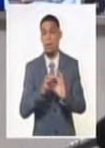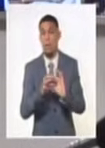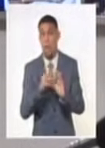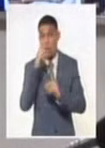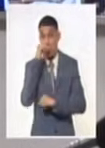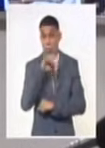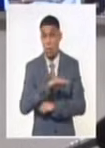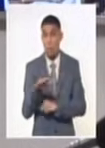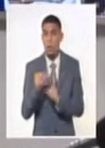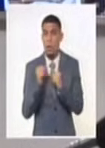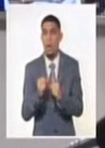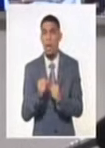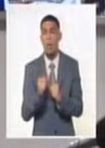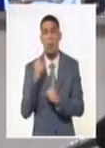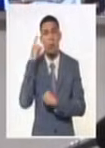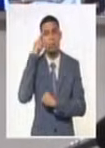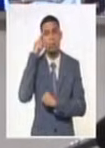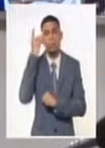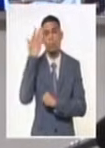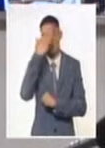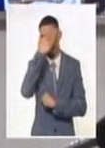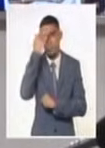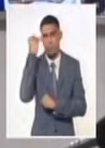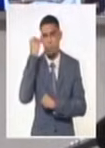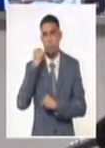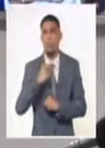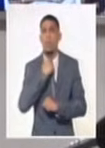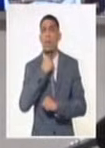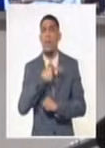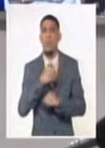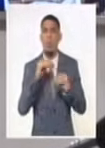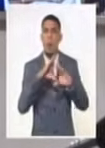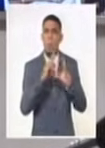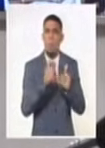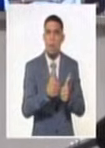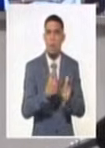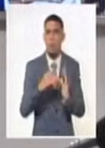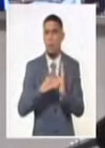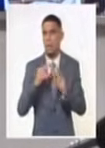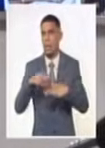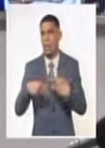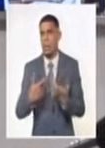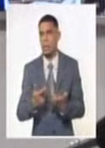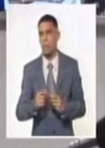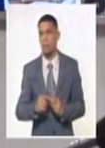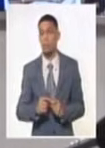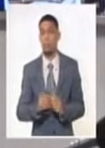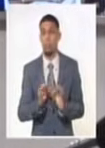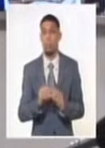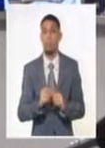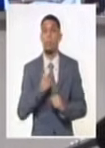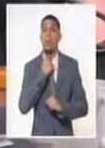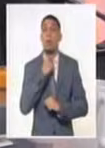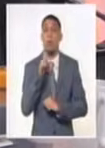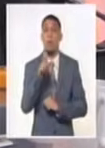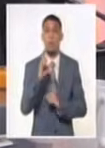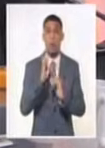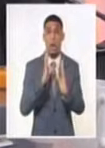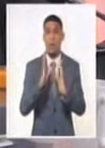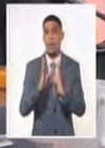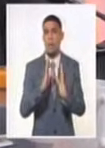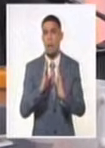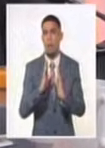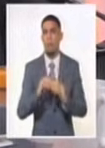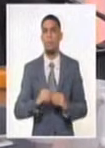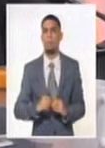determinada condición, cuando se trata de una sesión, qué hacer en la restante. Se han integrado también, incluso para la última etapa se espera